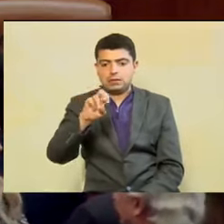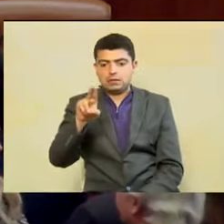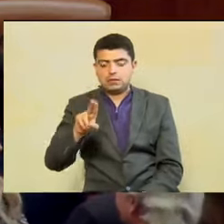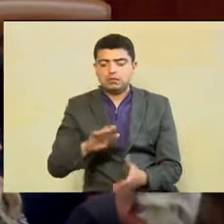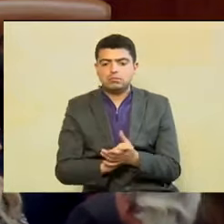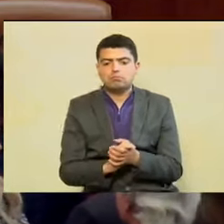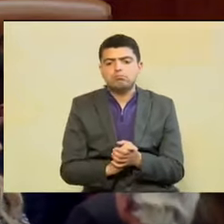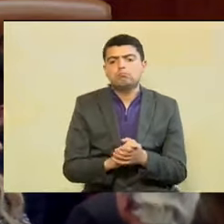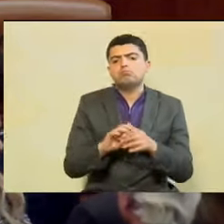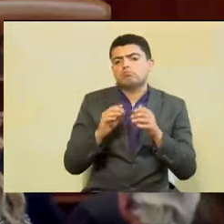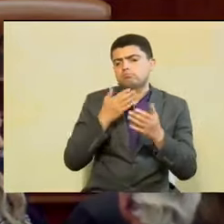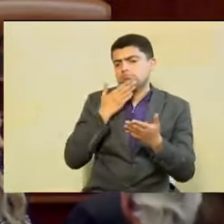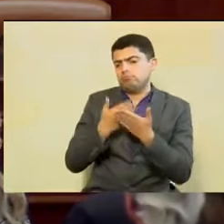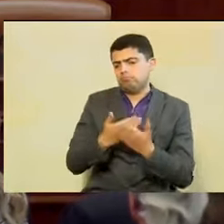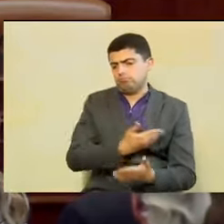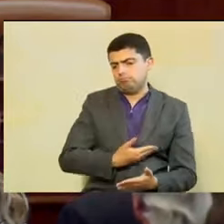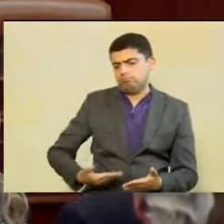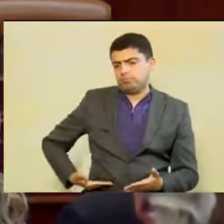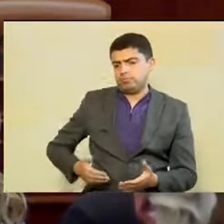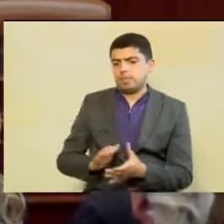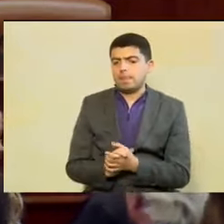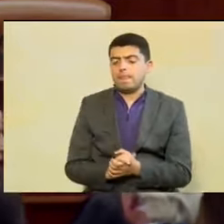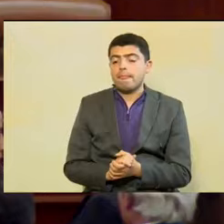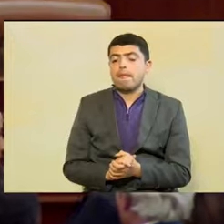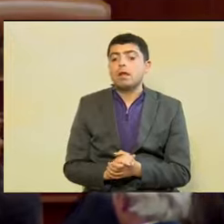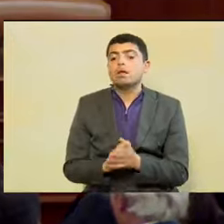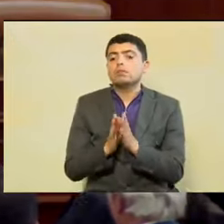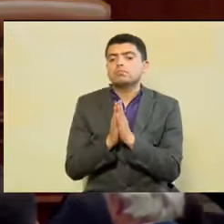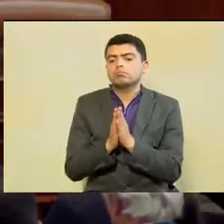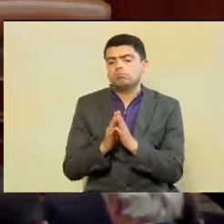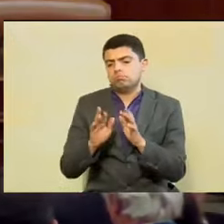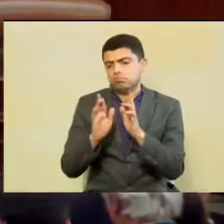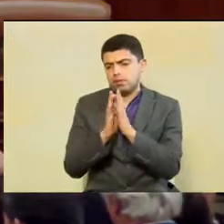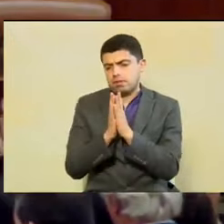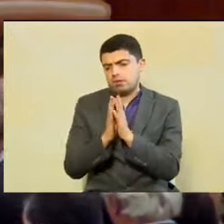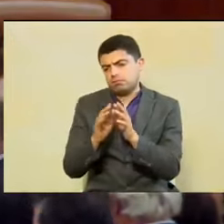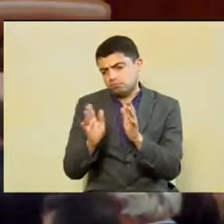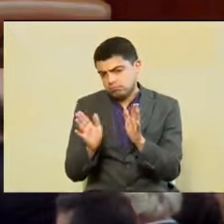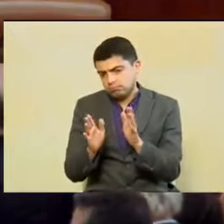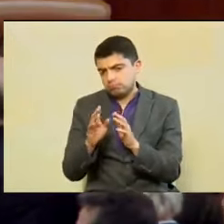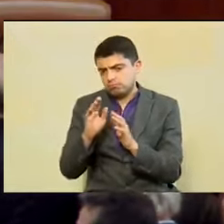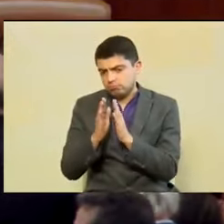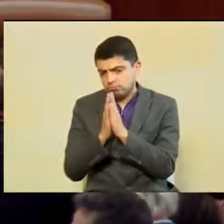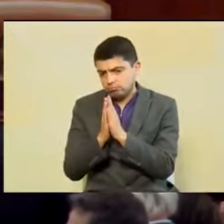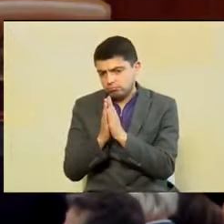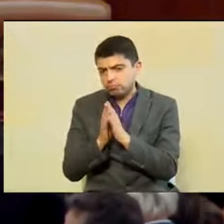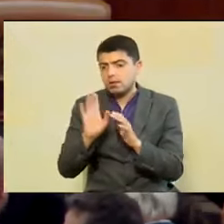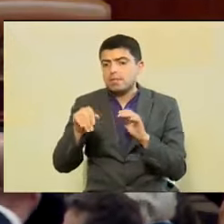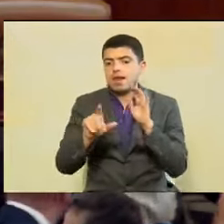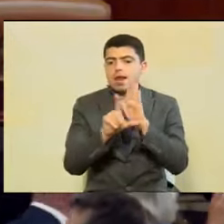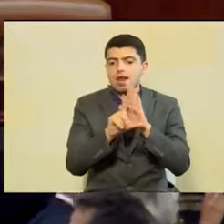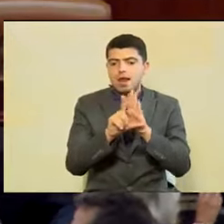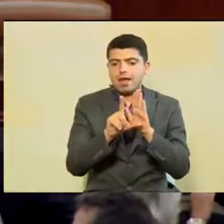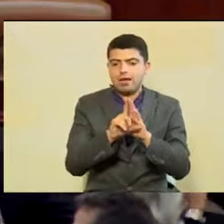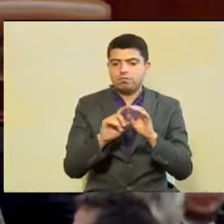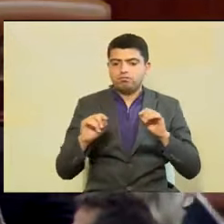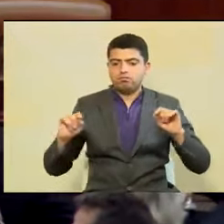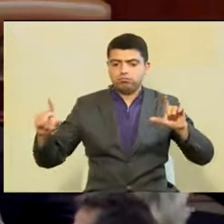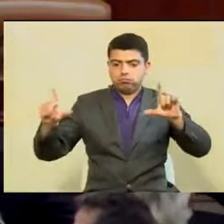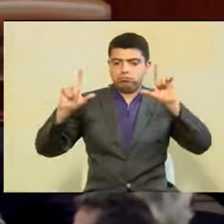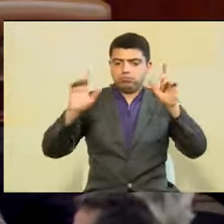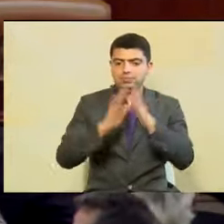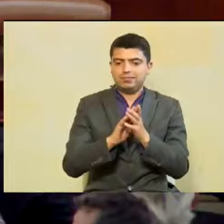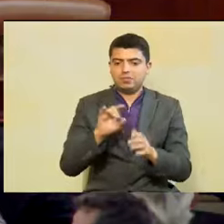de manera respetuosa que el proyecto de ley de la ley de honores a la Universidad Nacional se